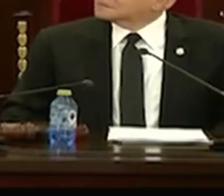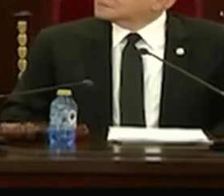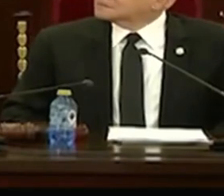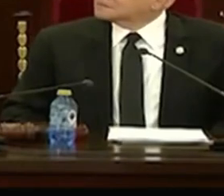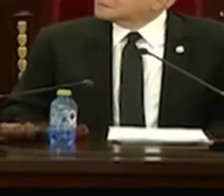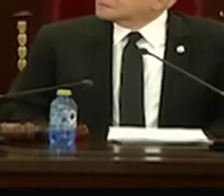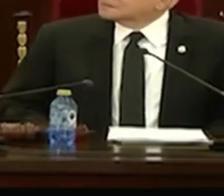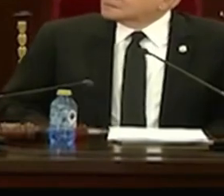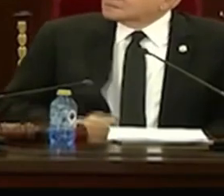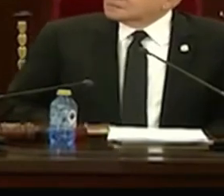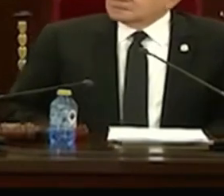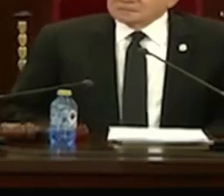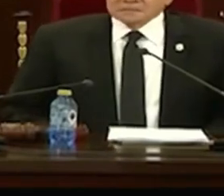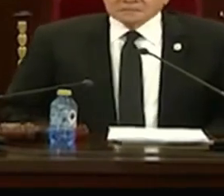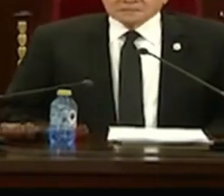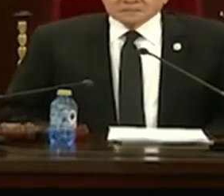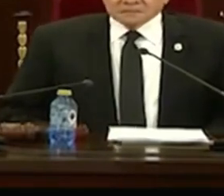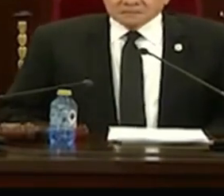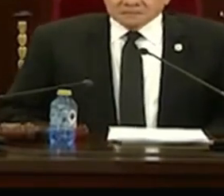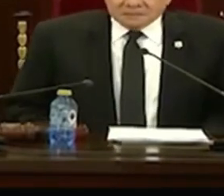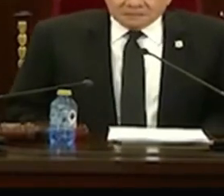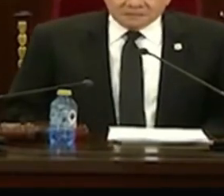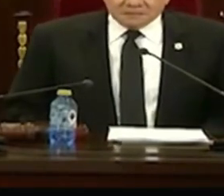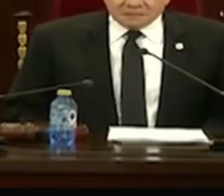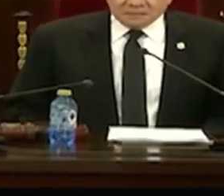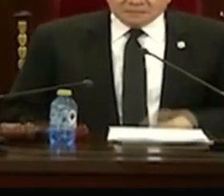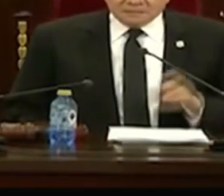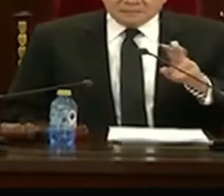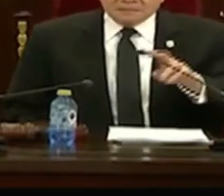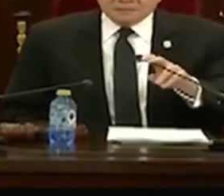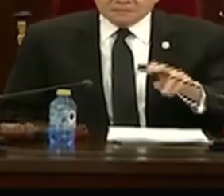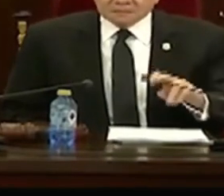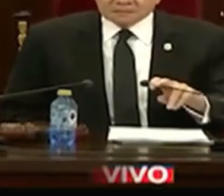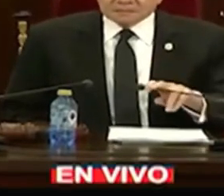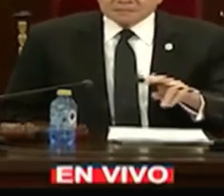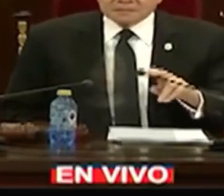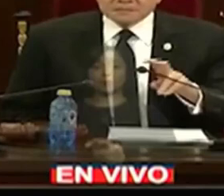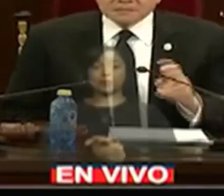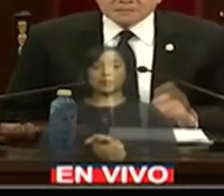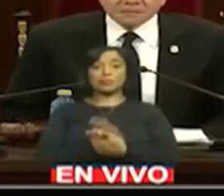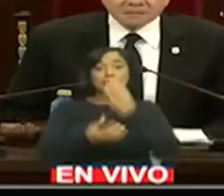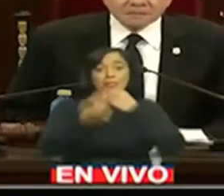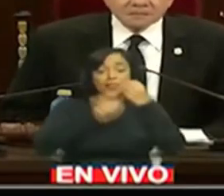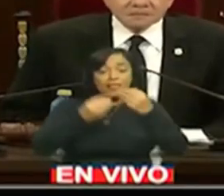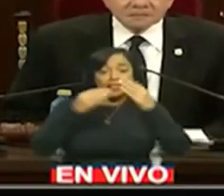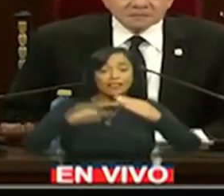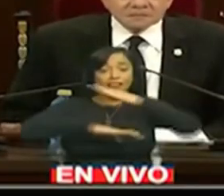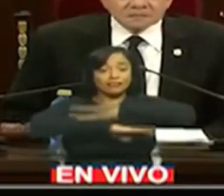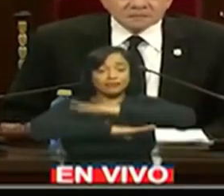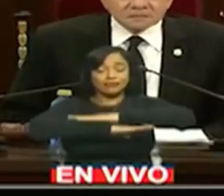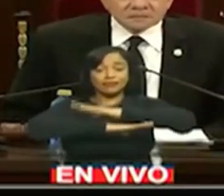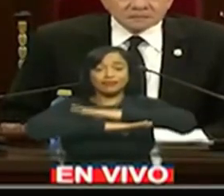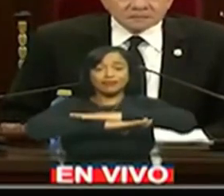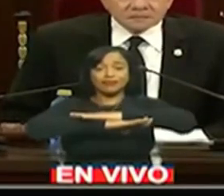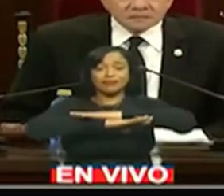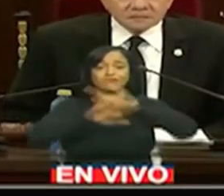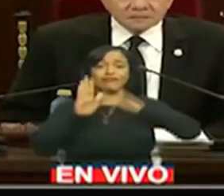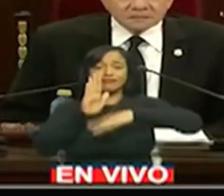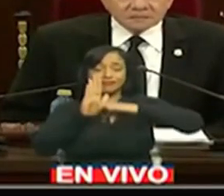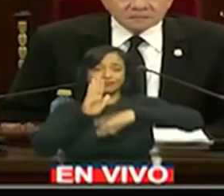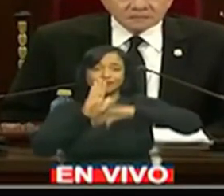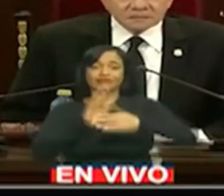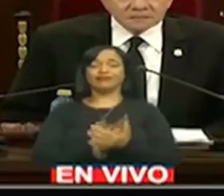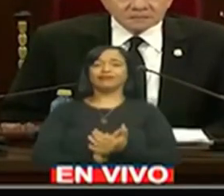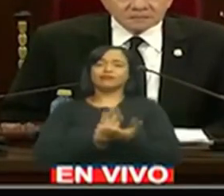el año 2008. Los comedores económicos, cuyo número ya han sido aumentado en